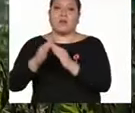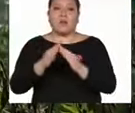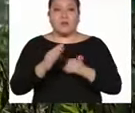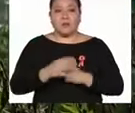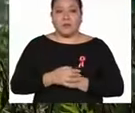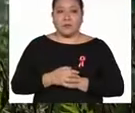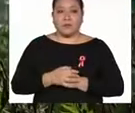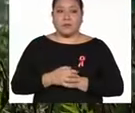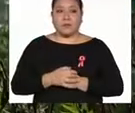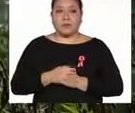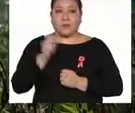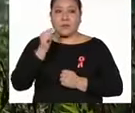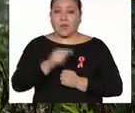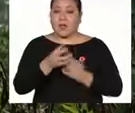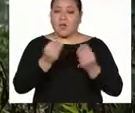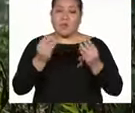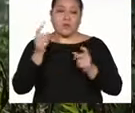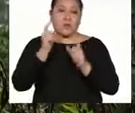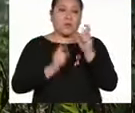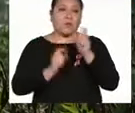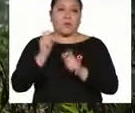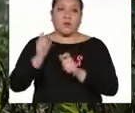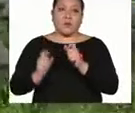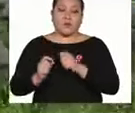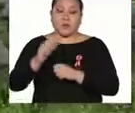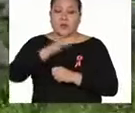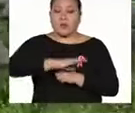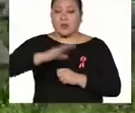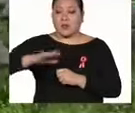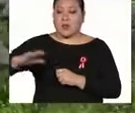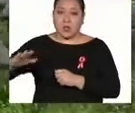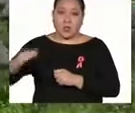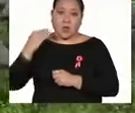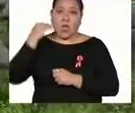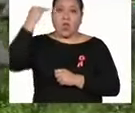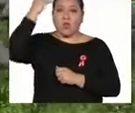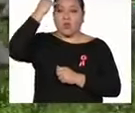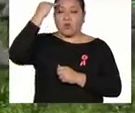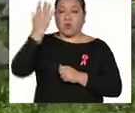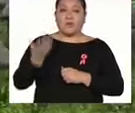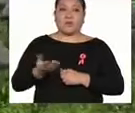Y ahí hay bastantes personas, niños y adultos.